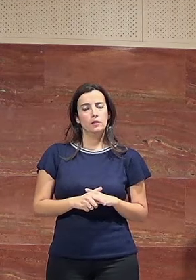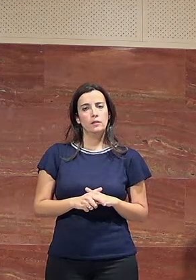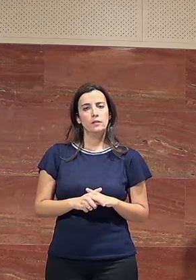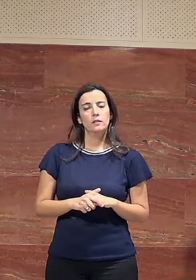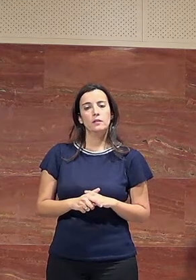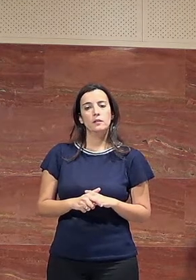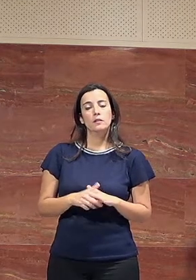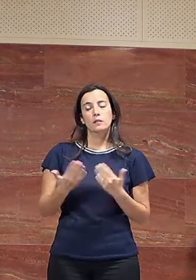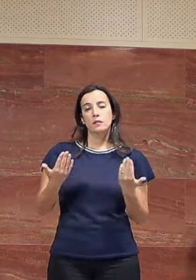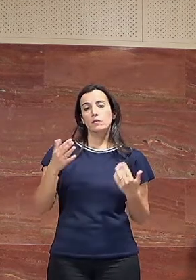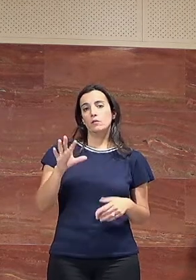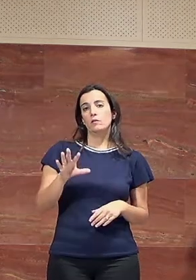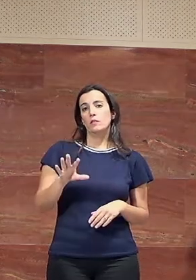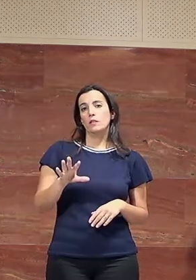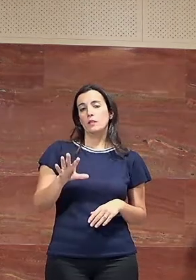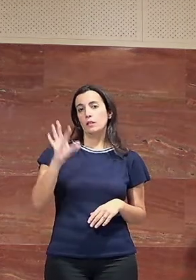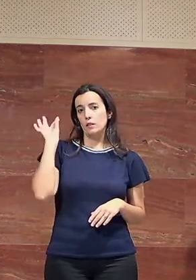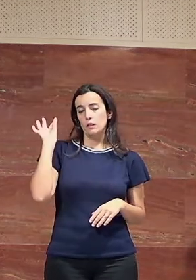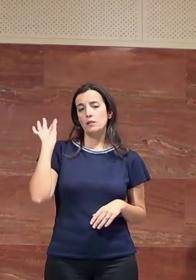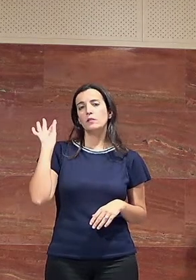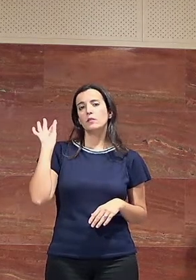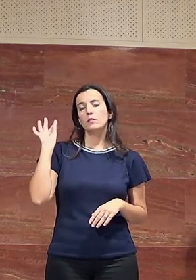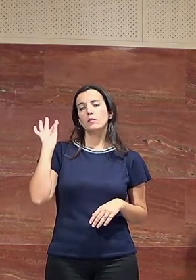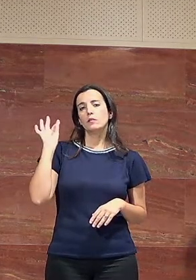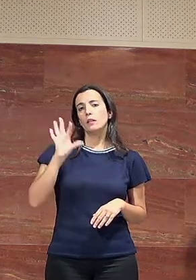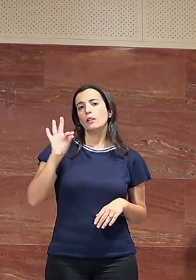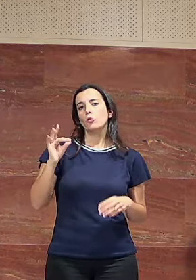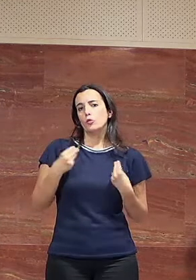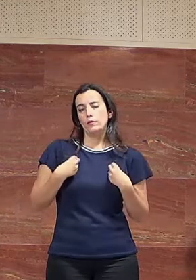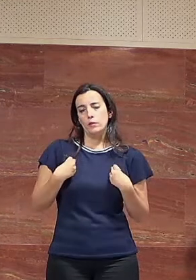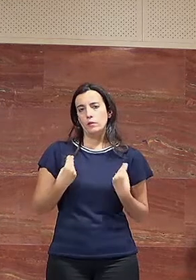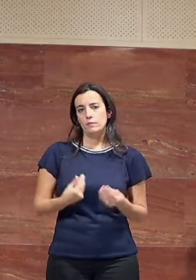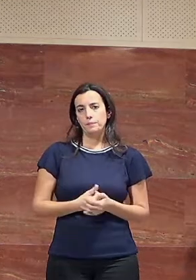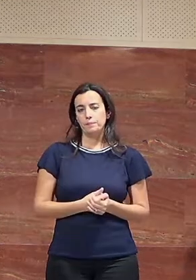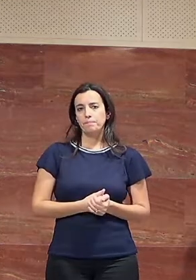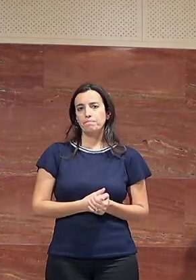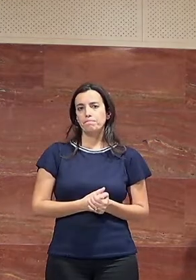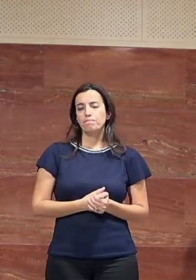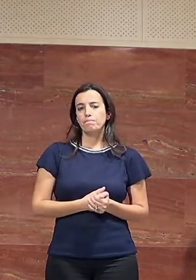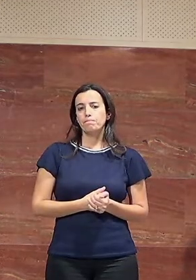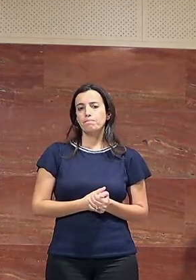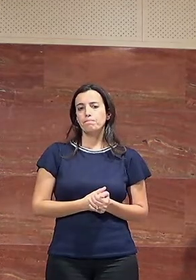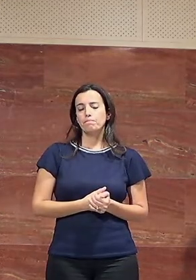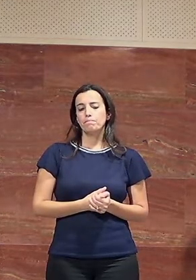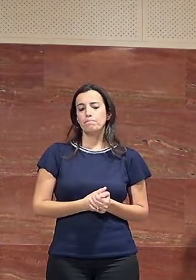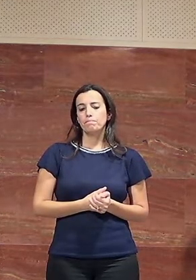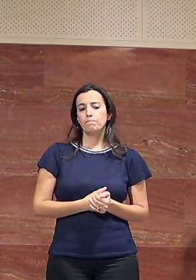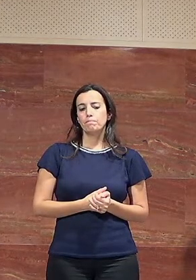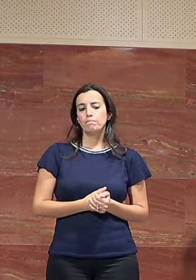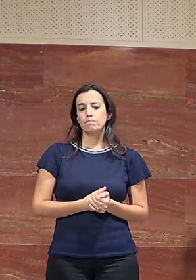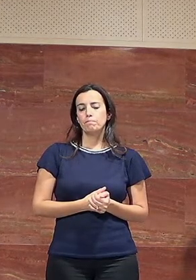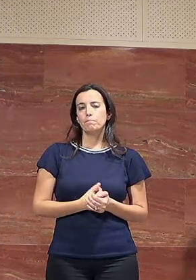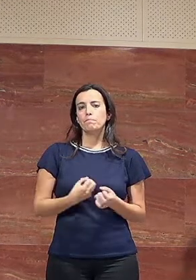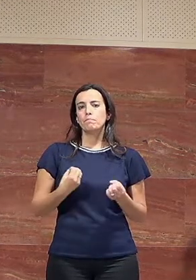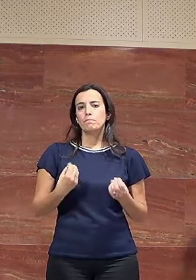Ah, Una elección, perdón, una elección de vida. sí. Muy bien. ¿Cuál